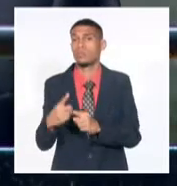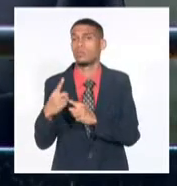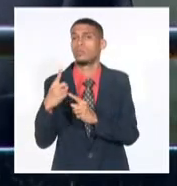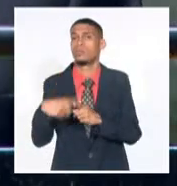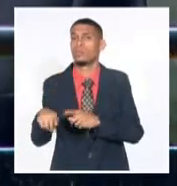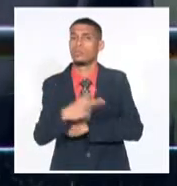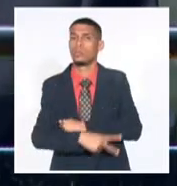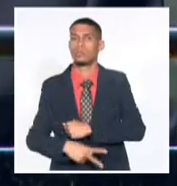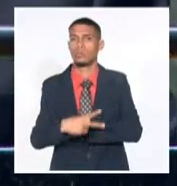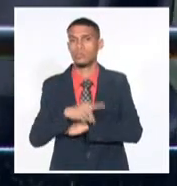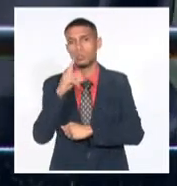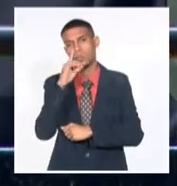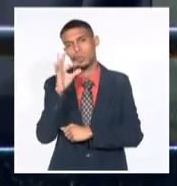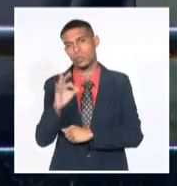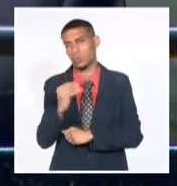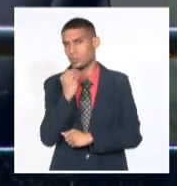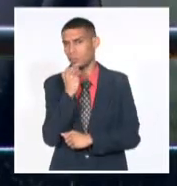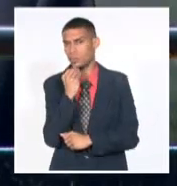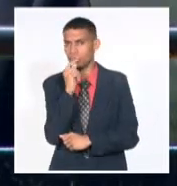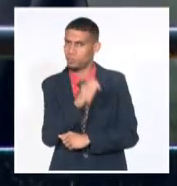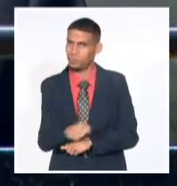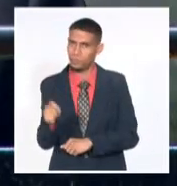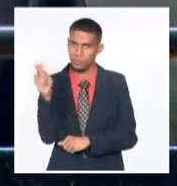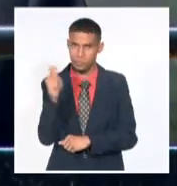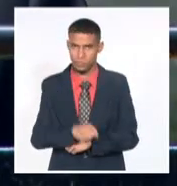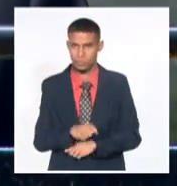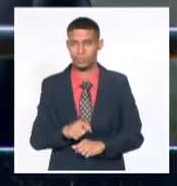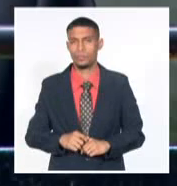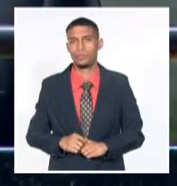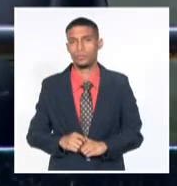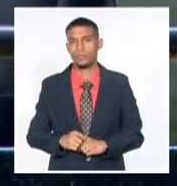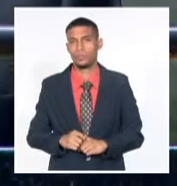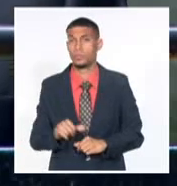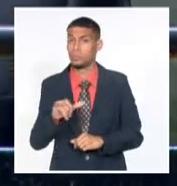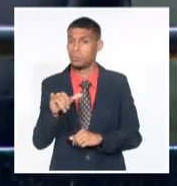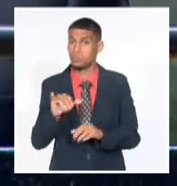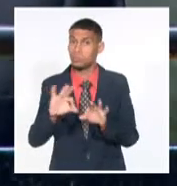países, incluso en familias de jóvenes